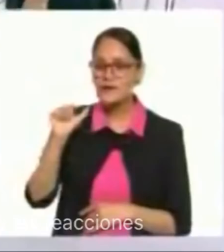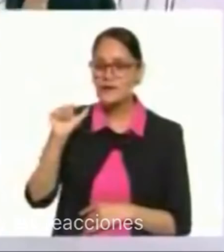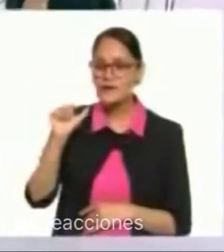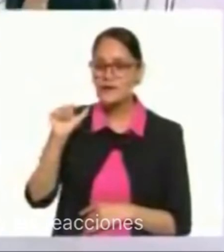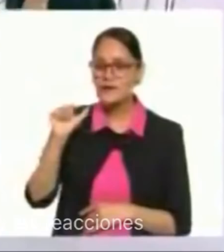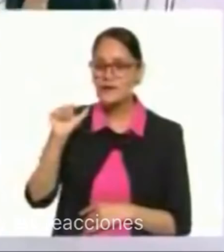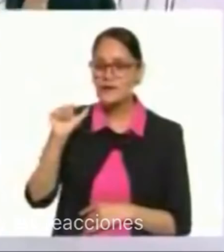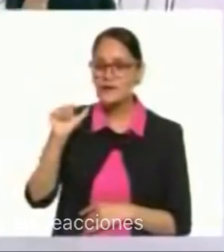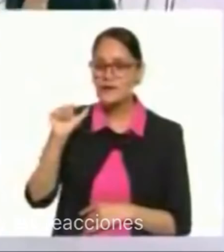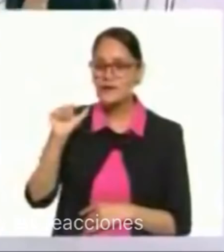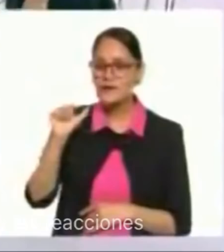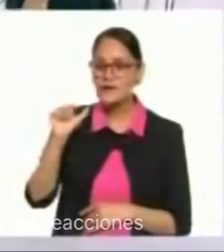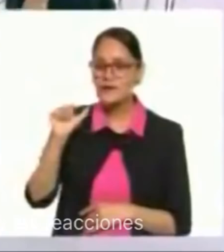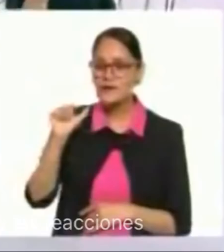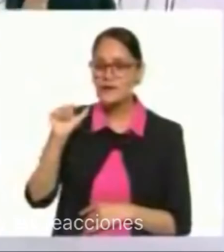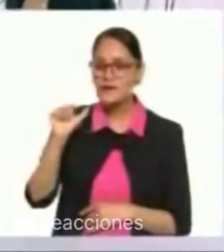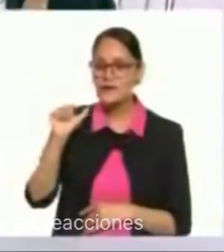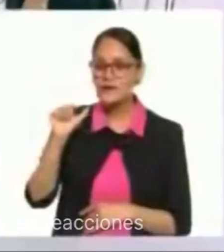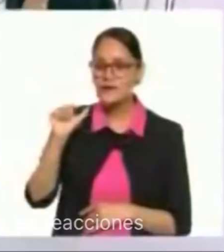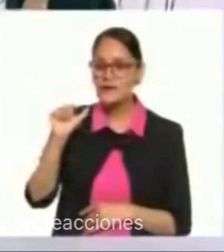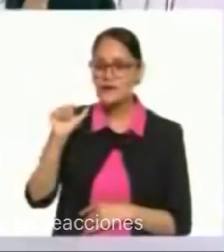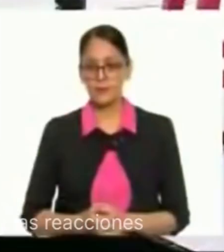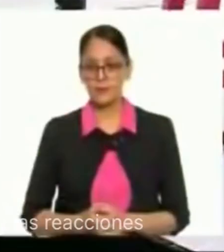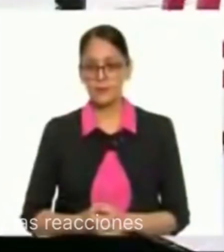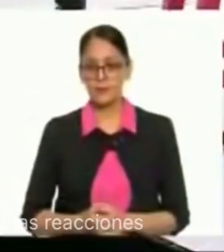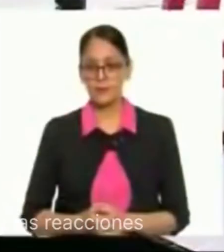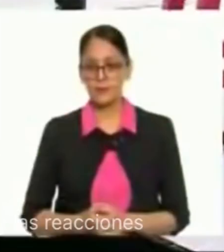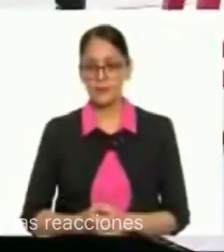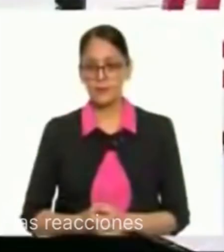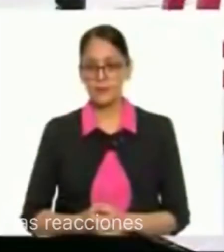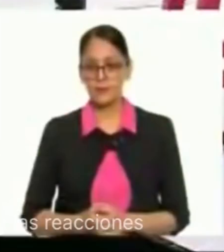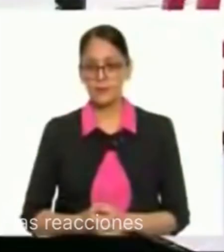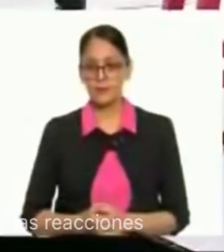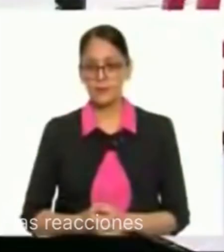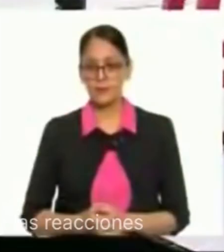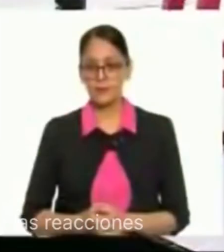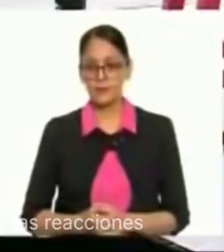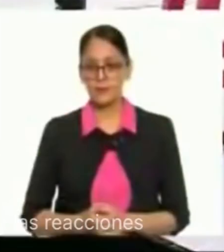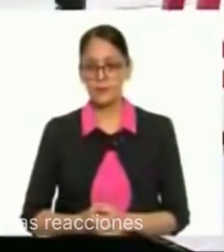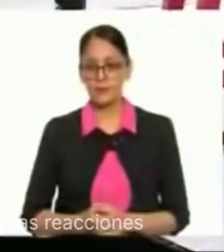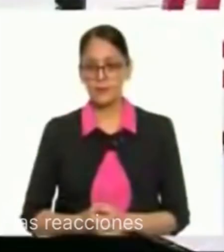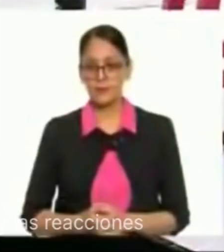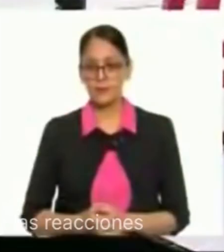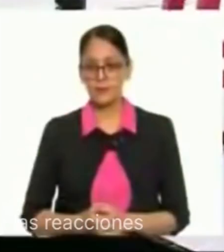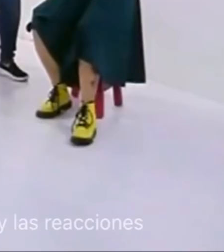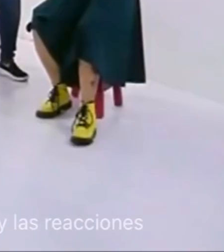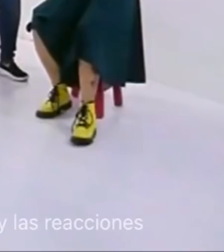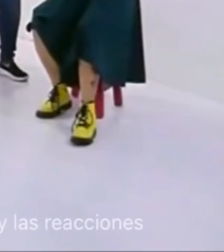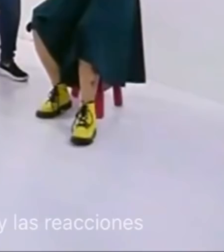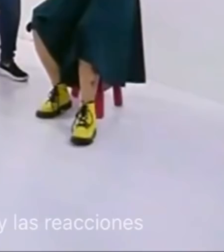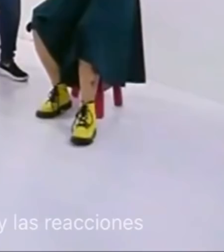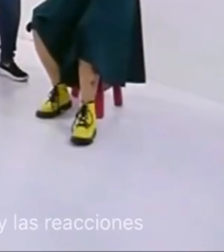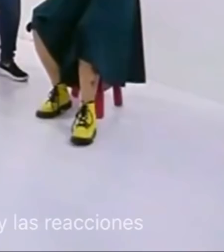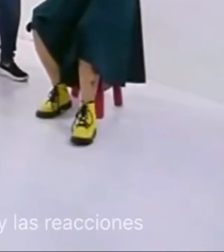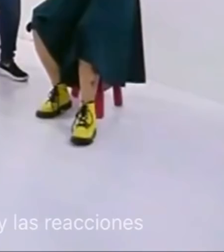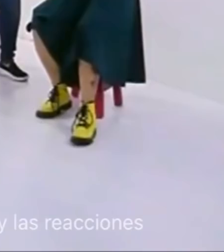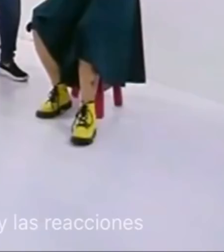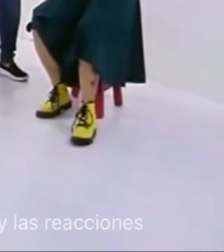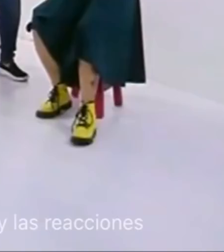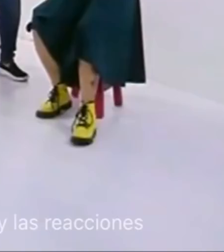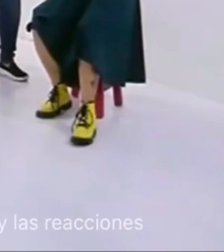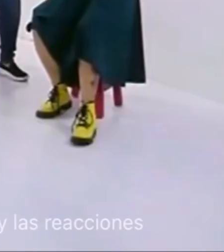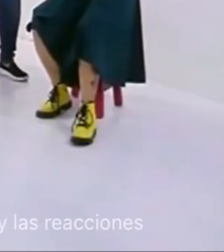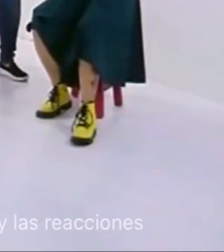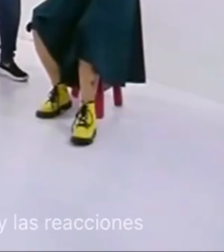instrumento más grave de las maderas. Para poder tocar tienes que armar el fagot. Tocar una canción como de jazz junto a sus